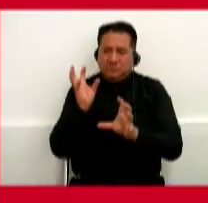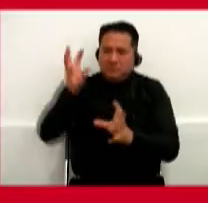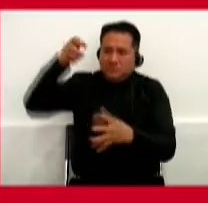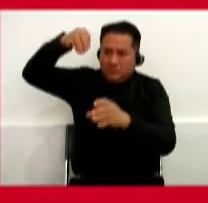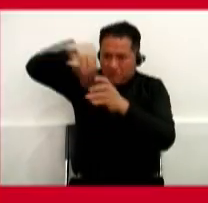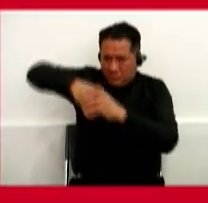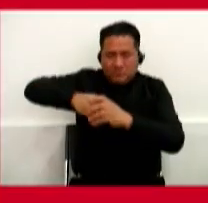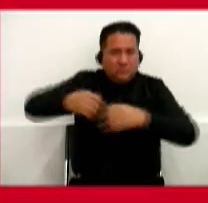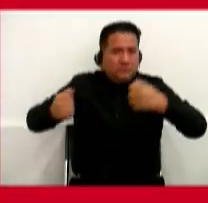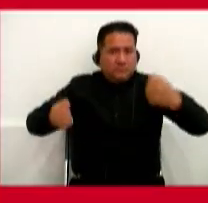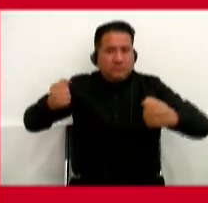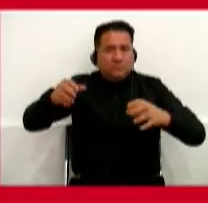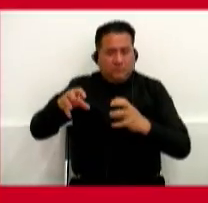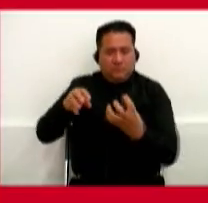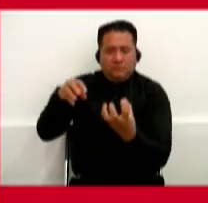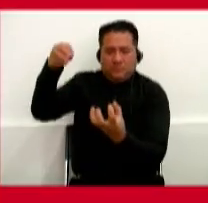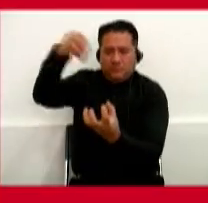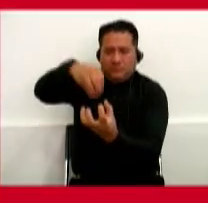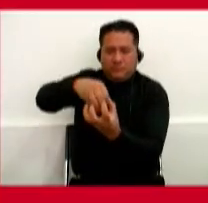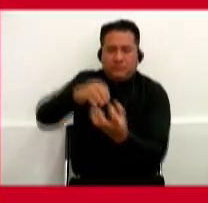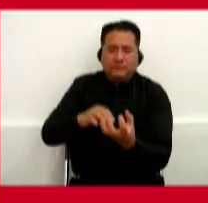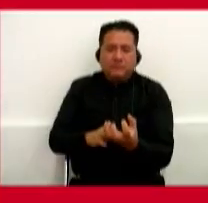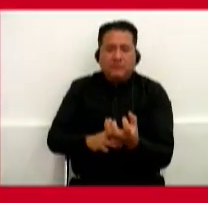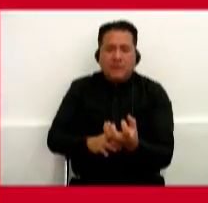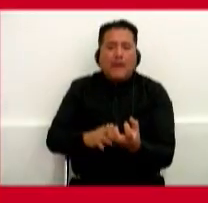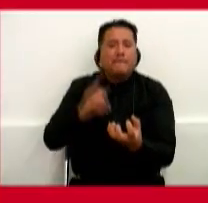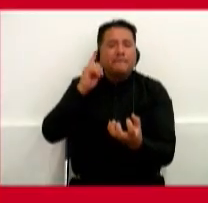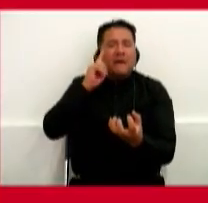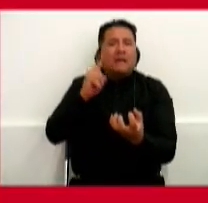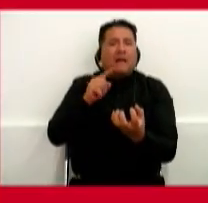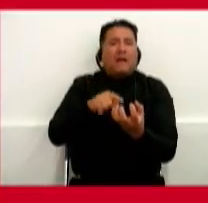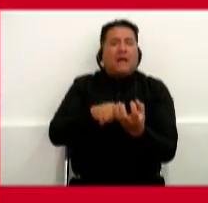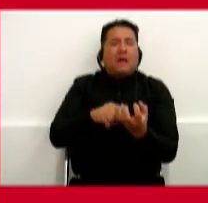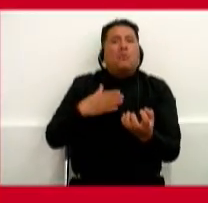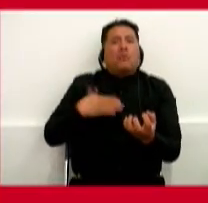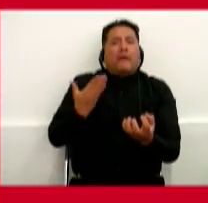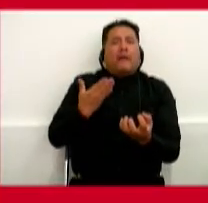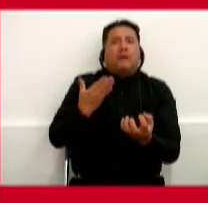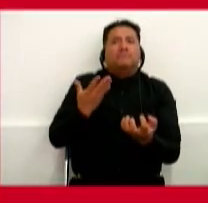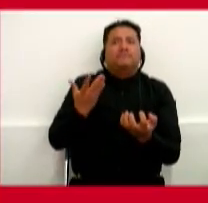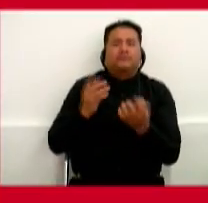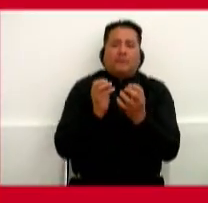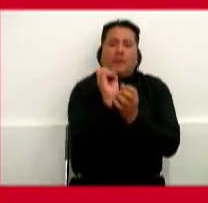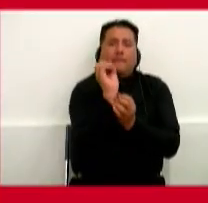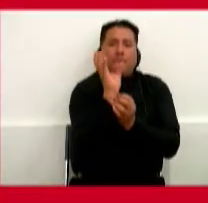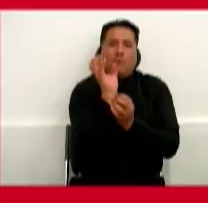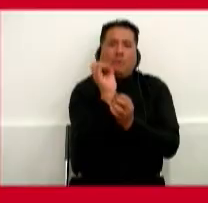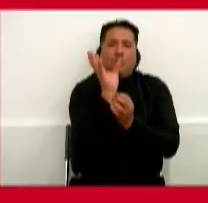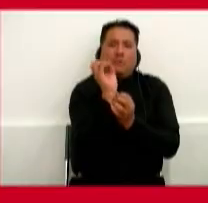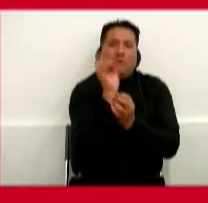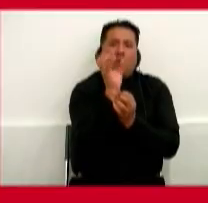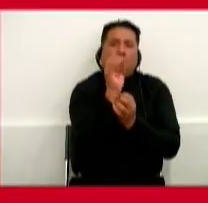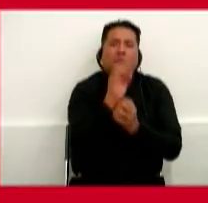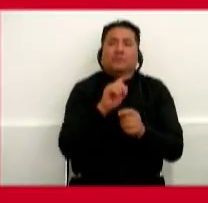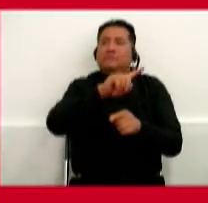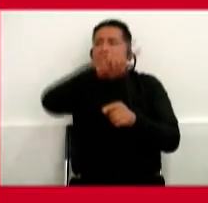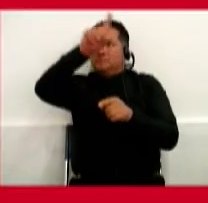de celdas de carga en los cucharones para poder saber cuánto realmente se carga